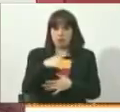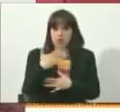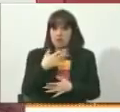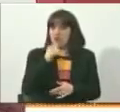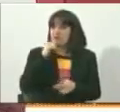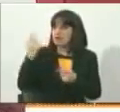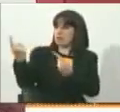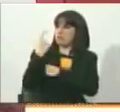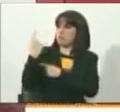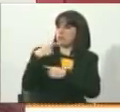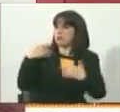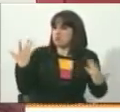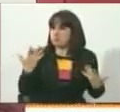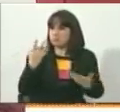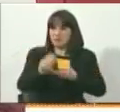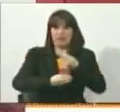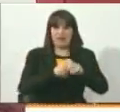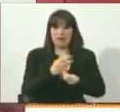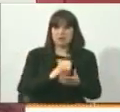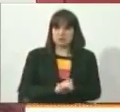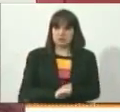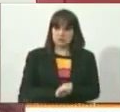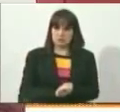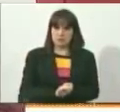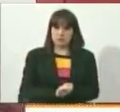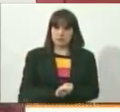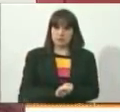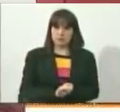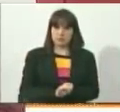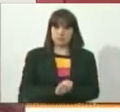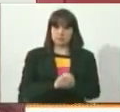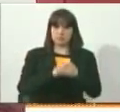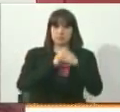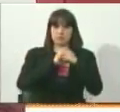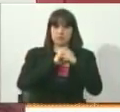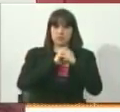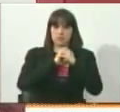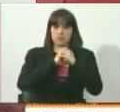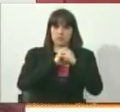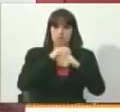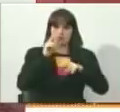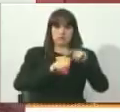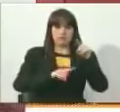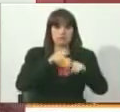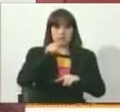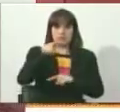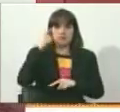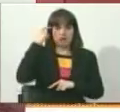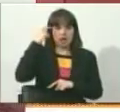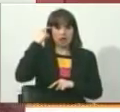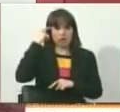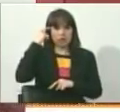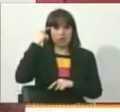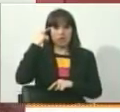obedecen? ¿A qué obedecen? Ustedes saben que nosotros hemos